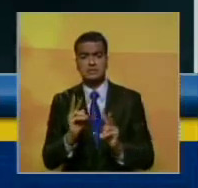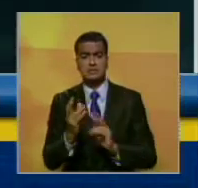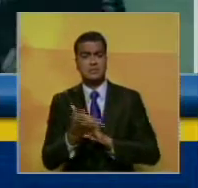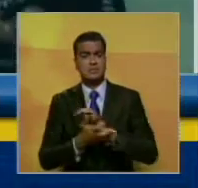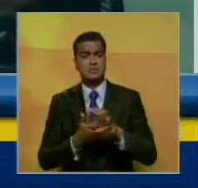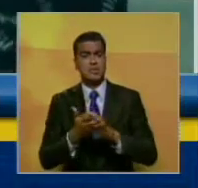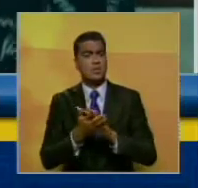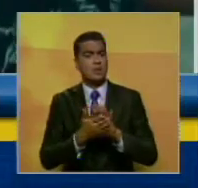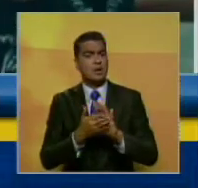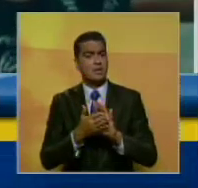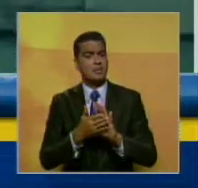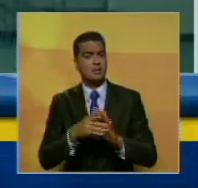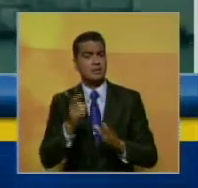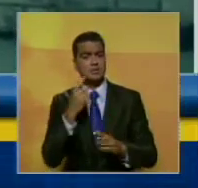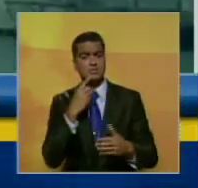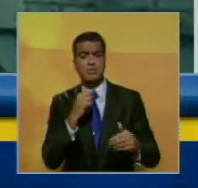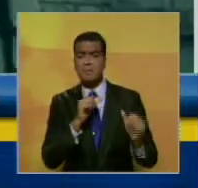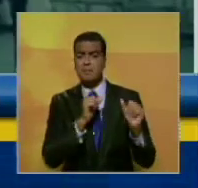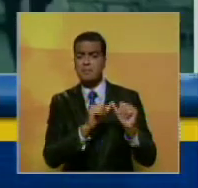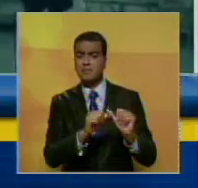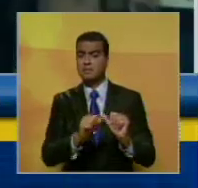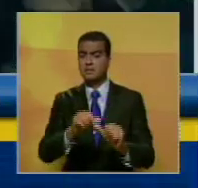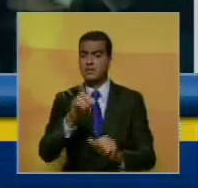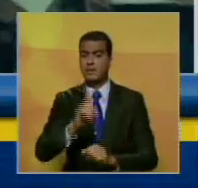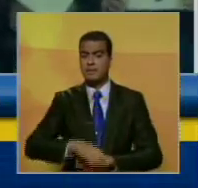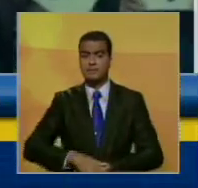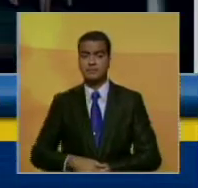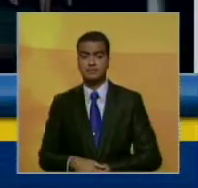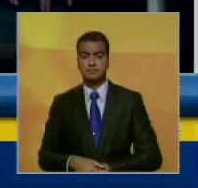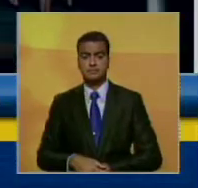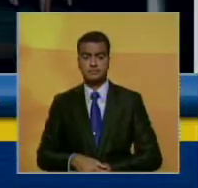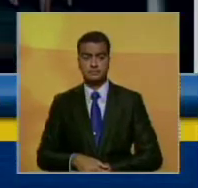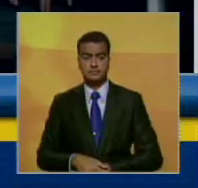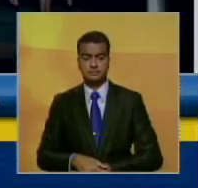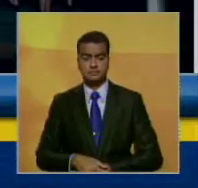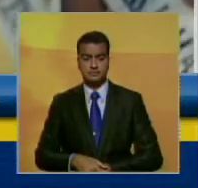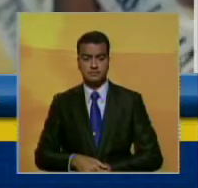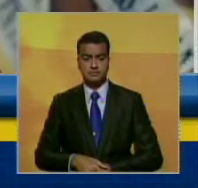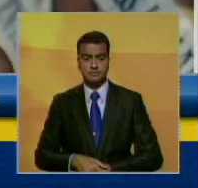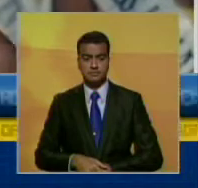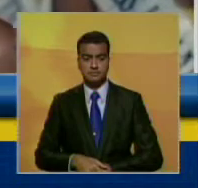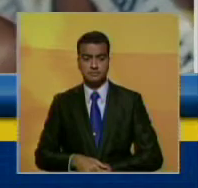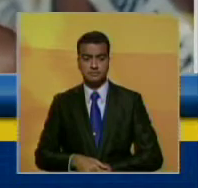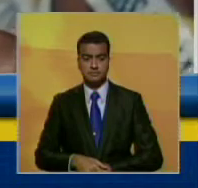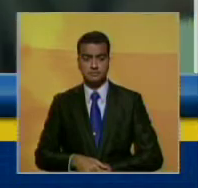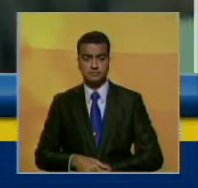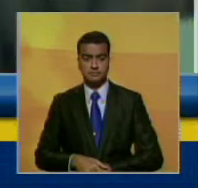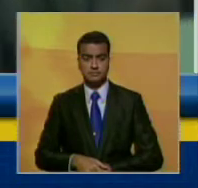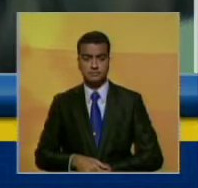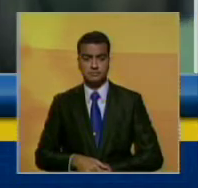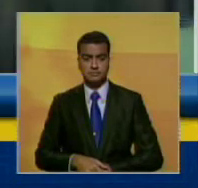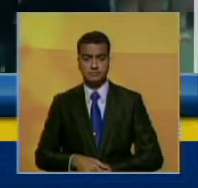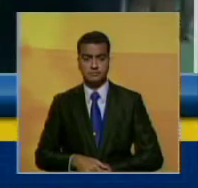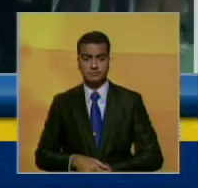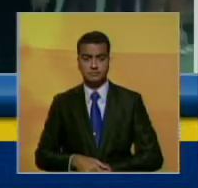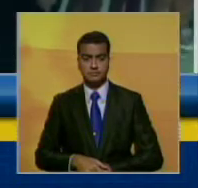las modelos que son perseguidas por la anorexia, bulimia y trastornos psicológicos.